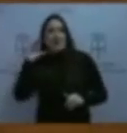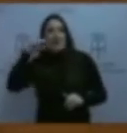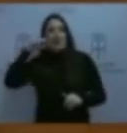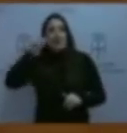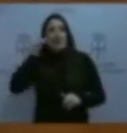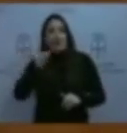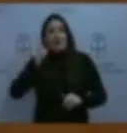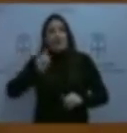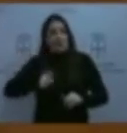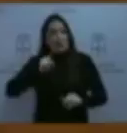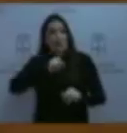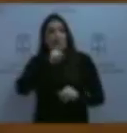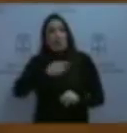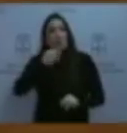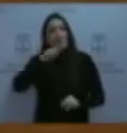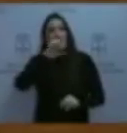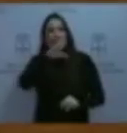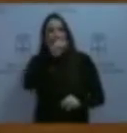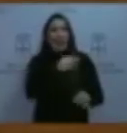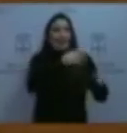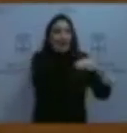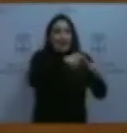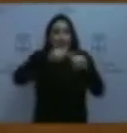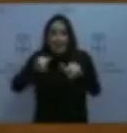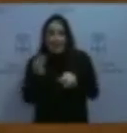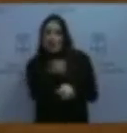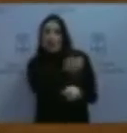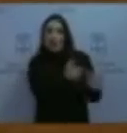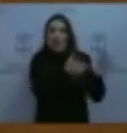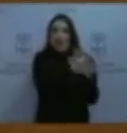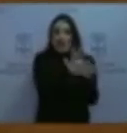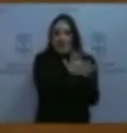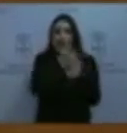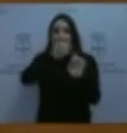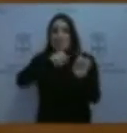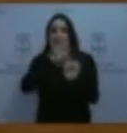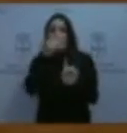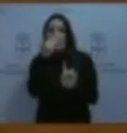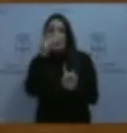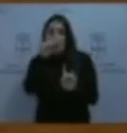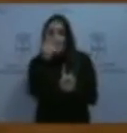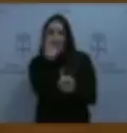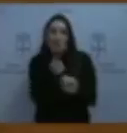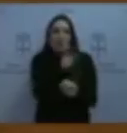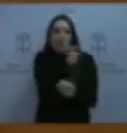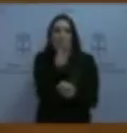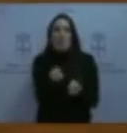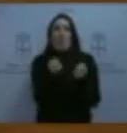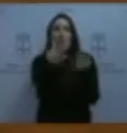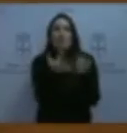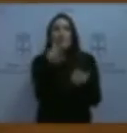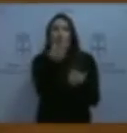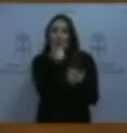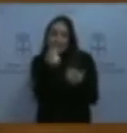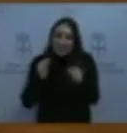han sido capaces de explicar cuáles son los importes dedicados a I+D y cuáles los dedicados a inversiones y para qué